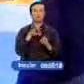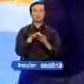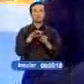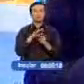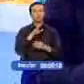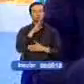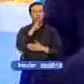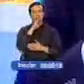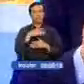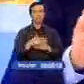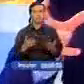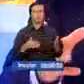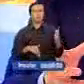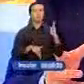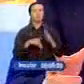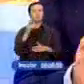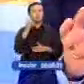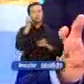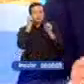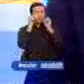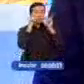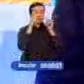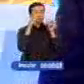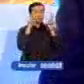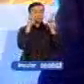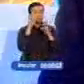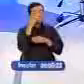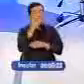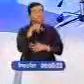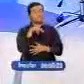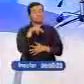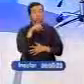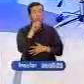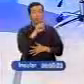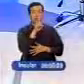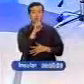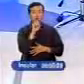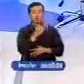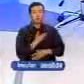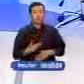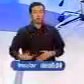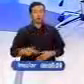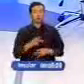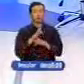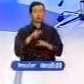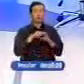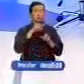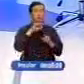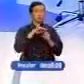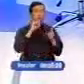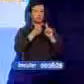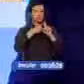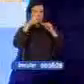siempre genera más que una suspicacia. Así que le doy la bienvenida a Juan Pablo Pozo, presidente del Consejo Nacional Electoral. Bueno, primero comencemos por